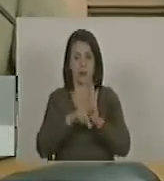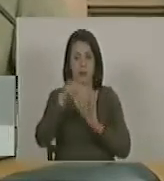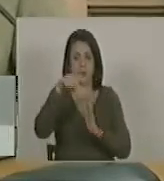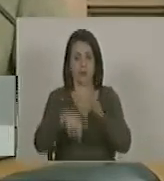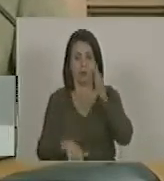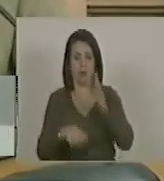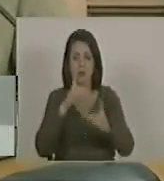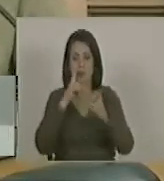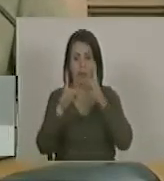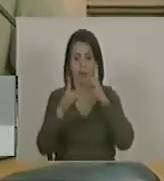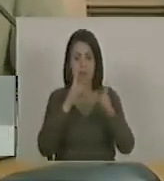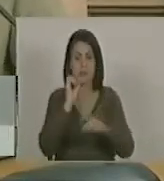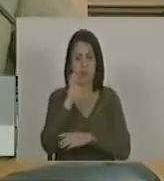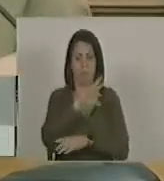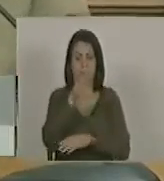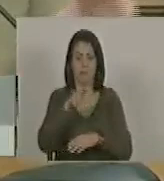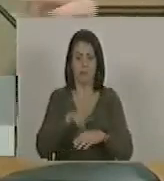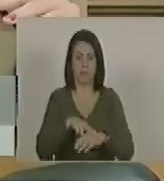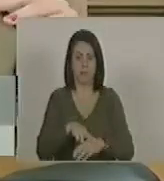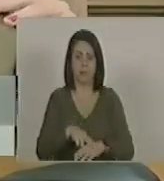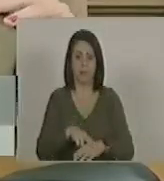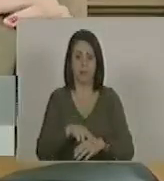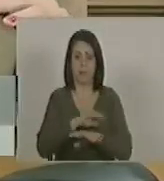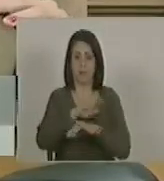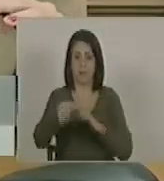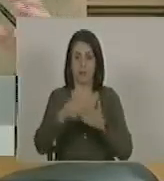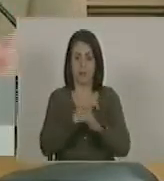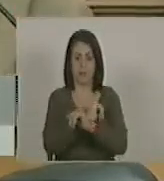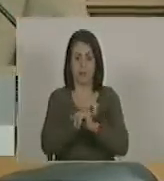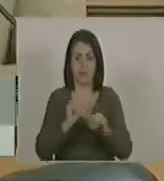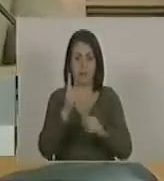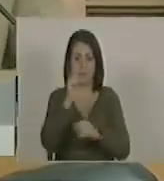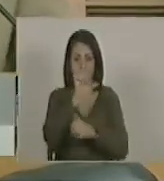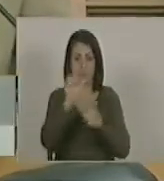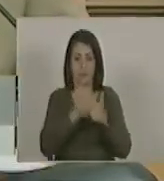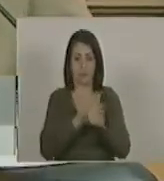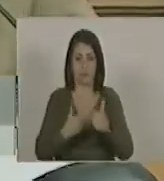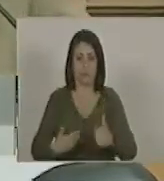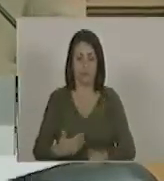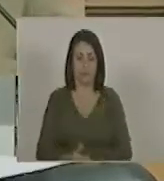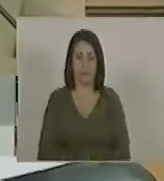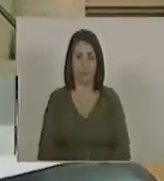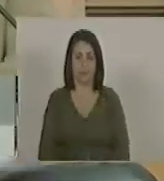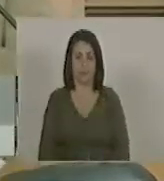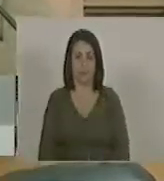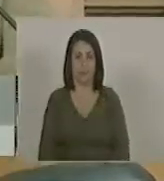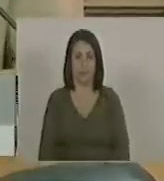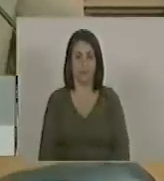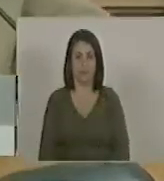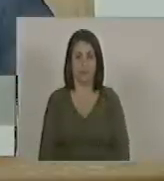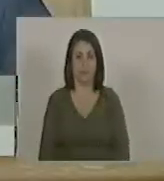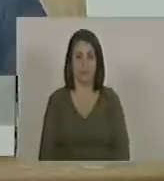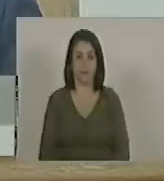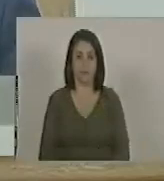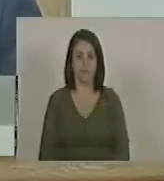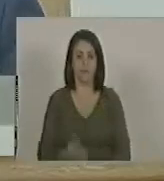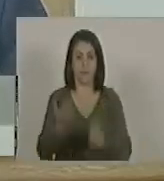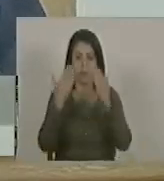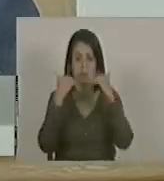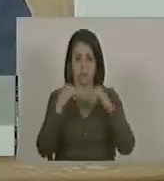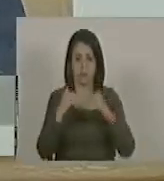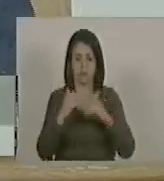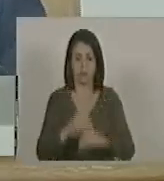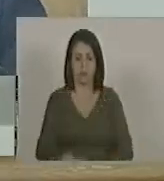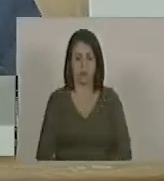Interior y de Debate de la Asamblea Nacional. Es todo, ciudadano primer vicepresidente. En cuenta. Siguiente punto